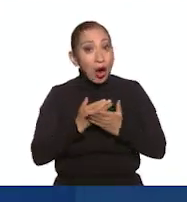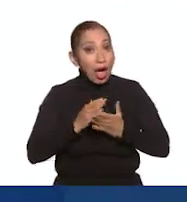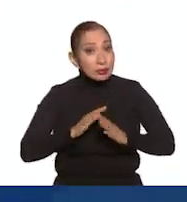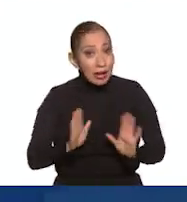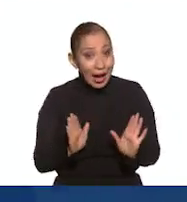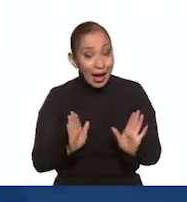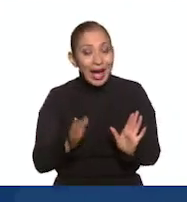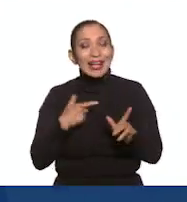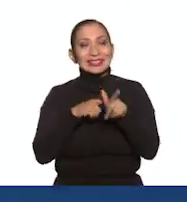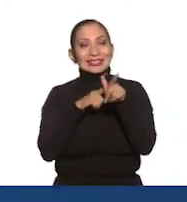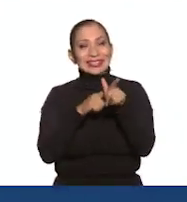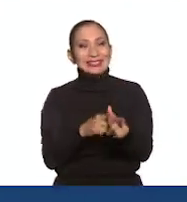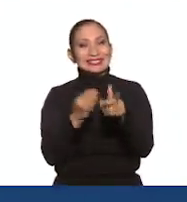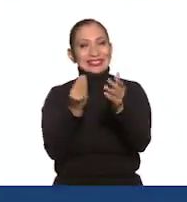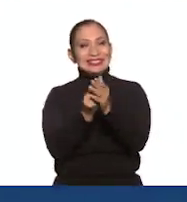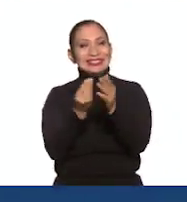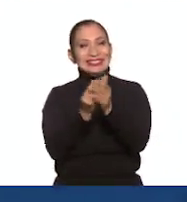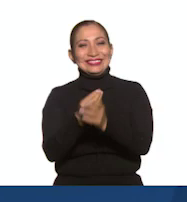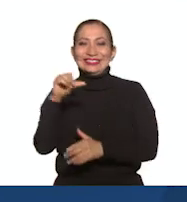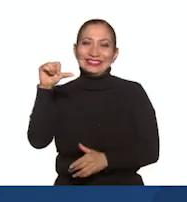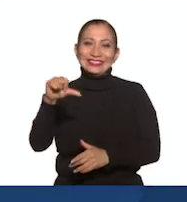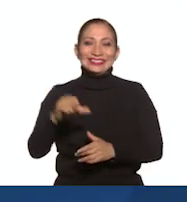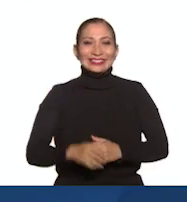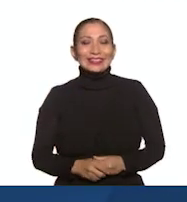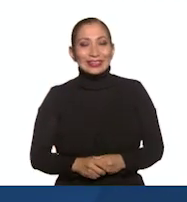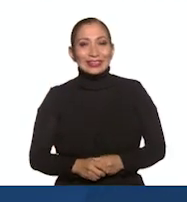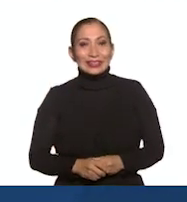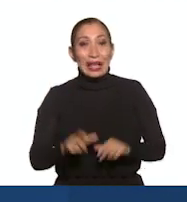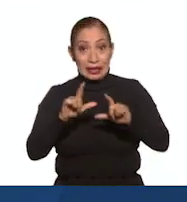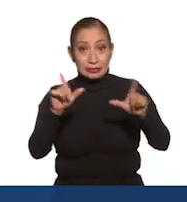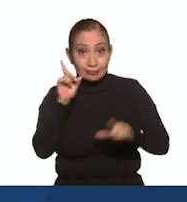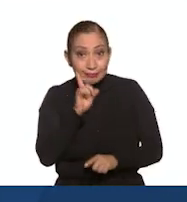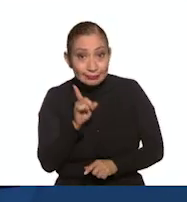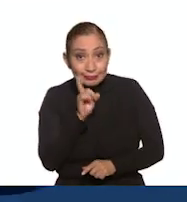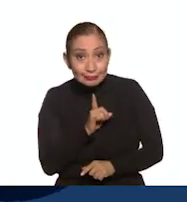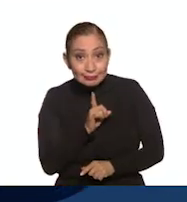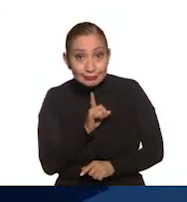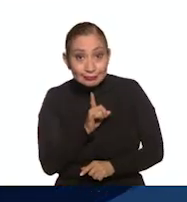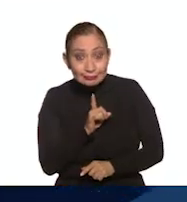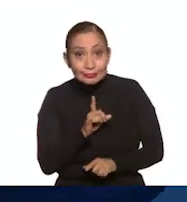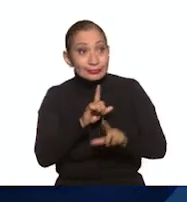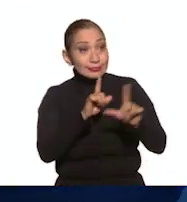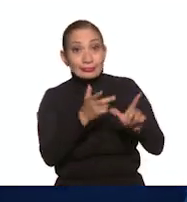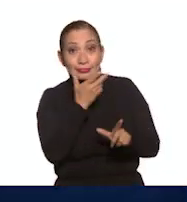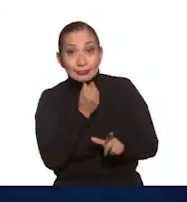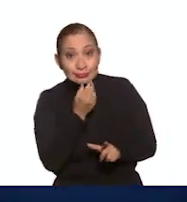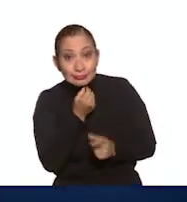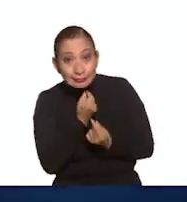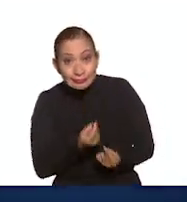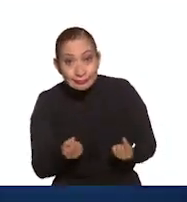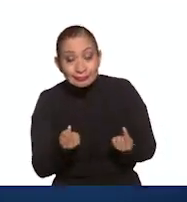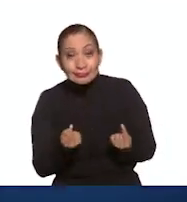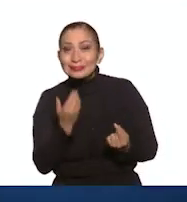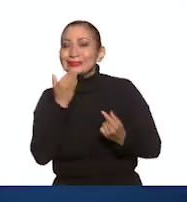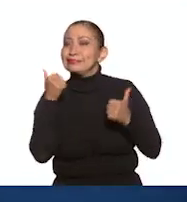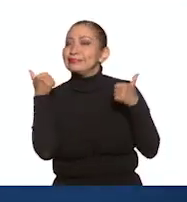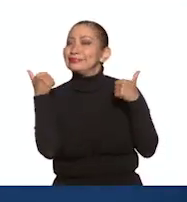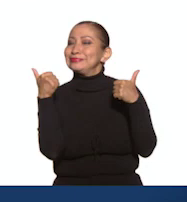es momento de seguir con el programa de hoy. ¿Listas? ¿Listos?